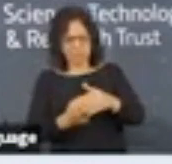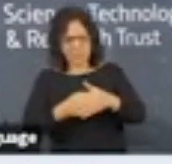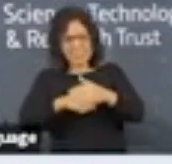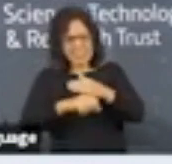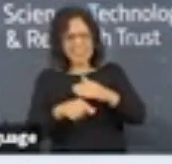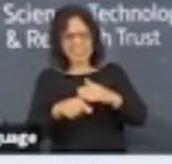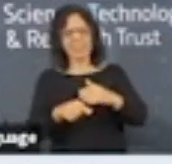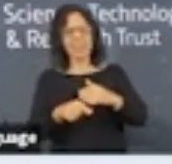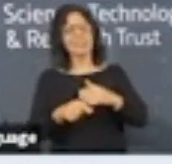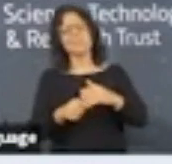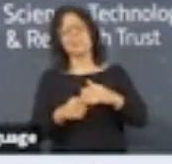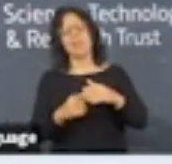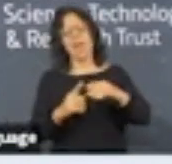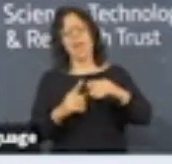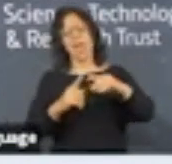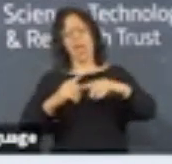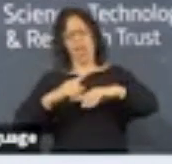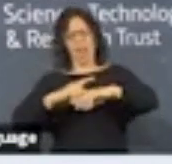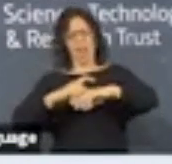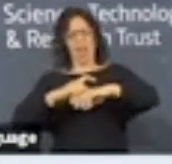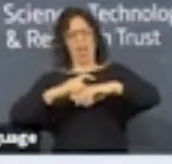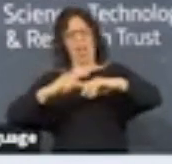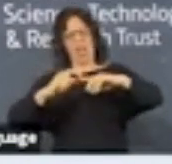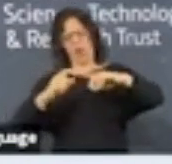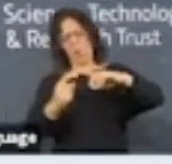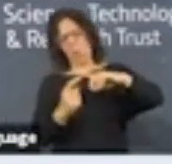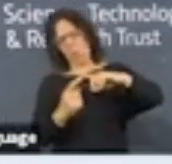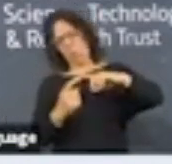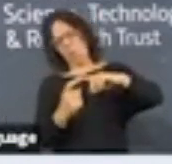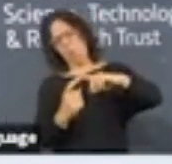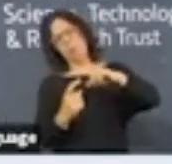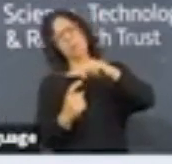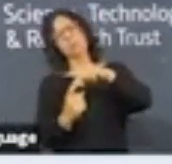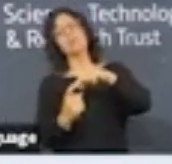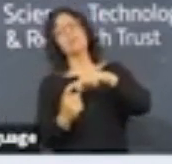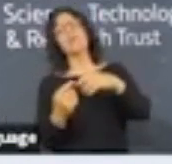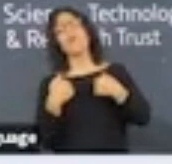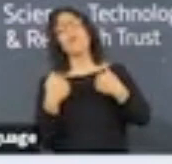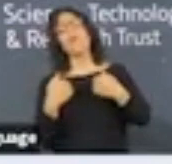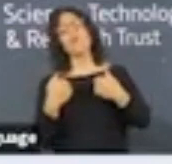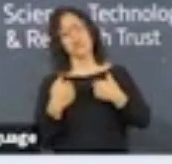mosquitos individuales juveniles, que se alimentan de materia